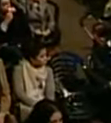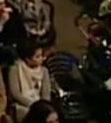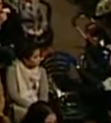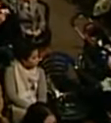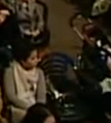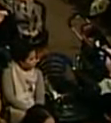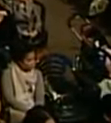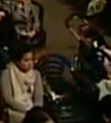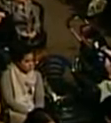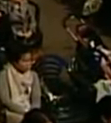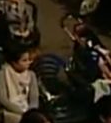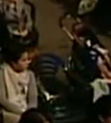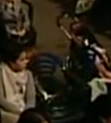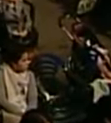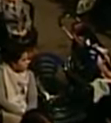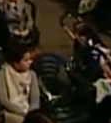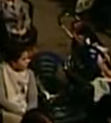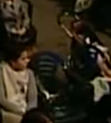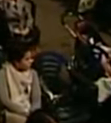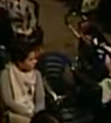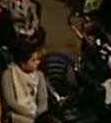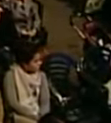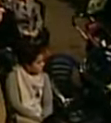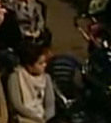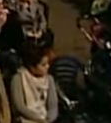No, no, dame esto, estoy ya corriendo.